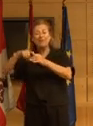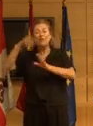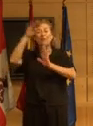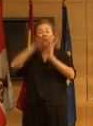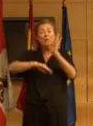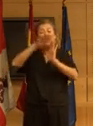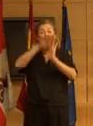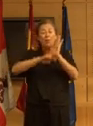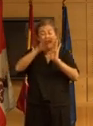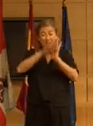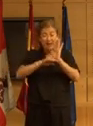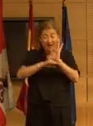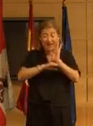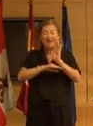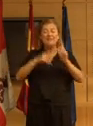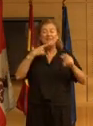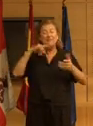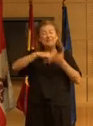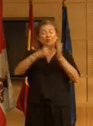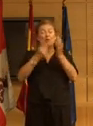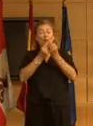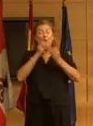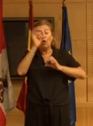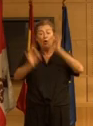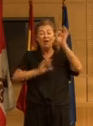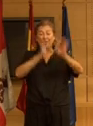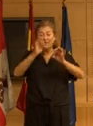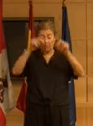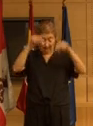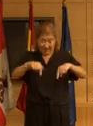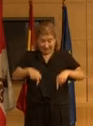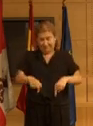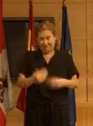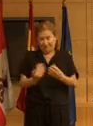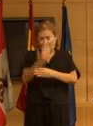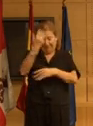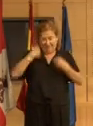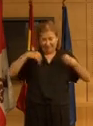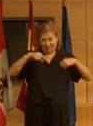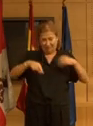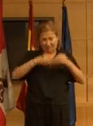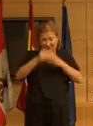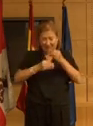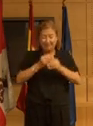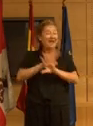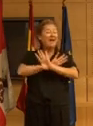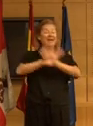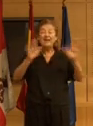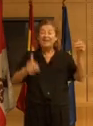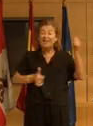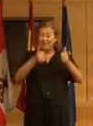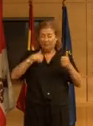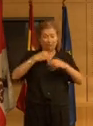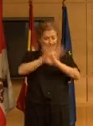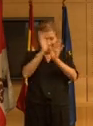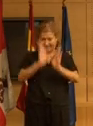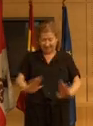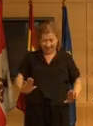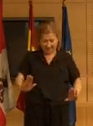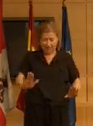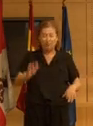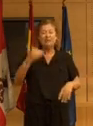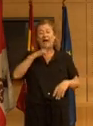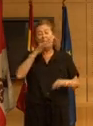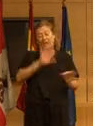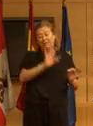tal y como estaba previsto, con la organización de este simposio. Nada más, termino, ya para